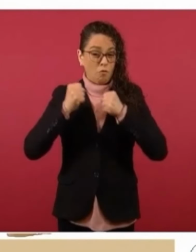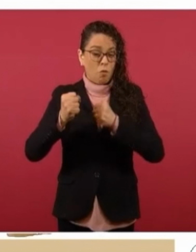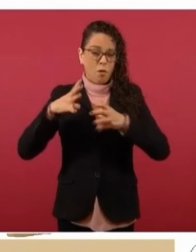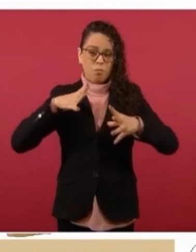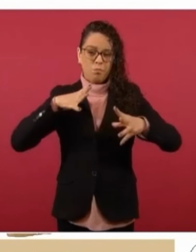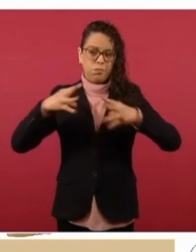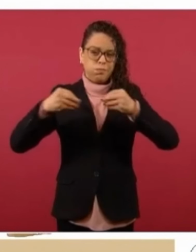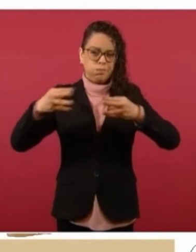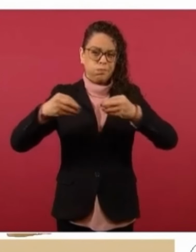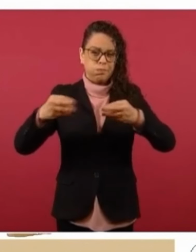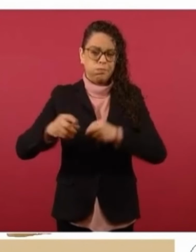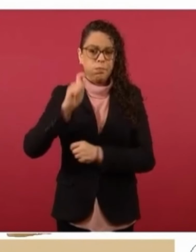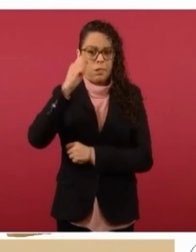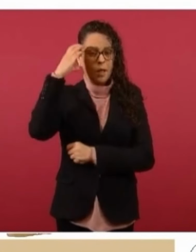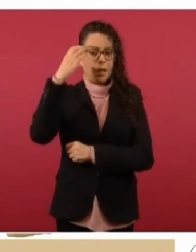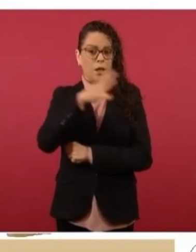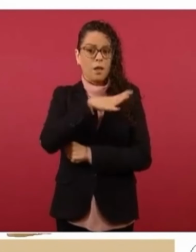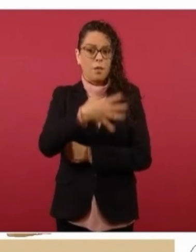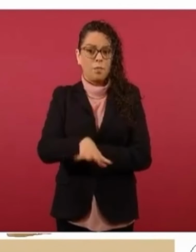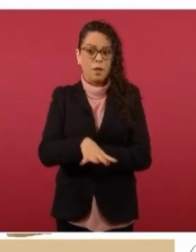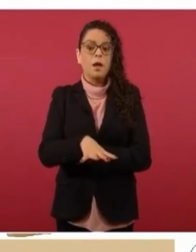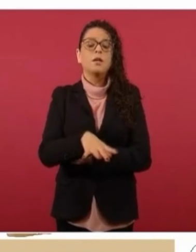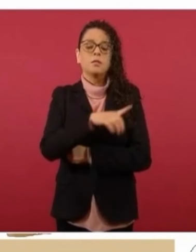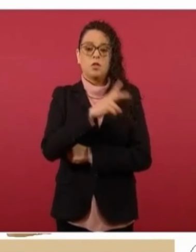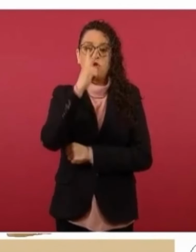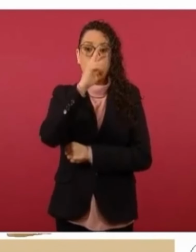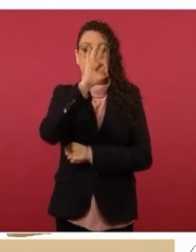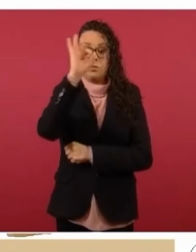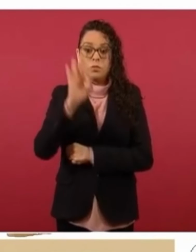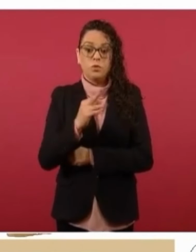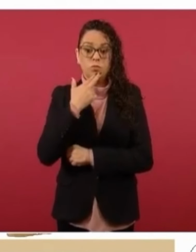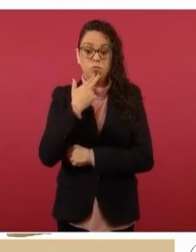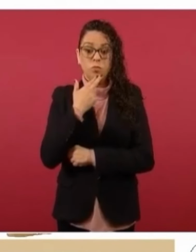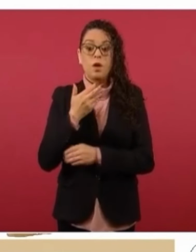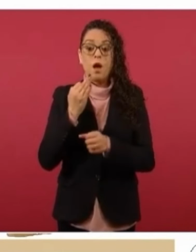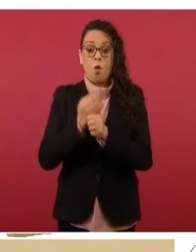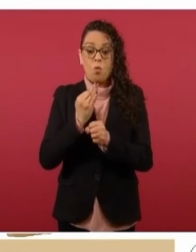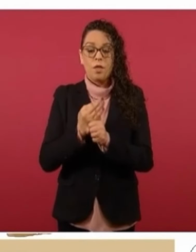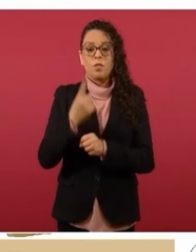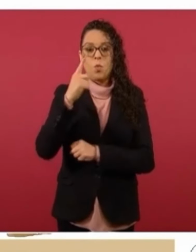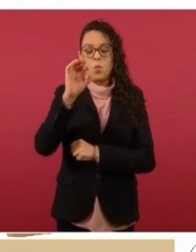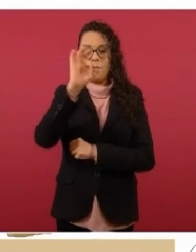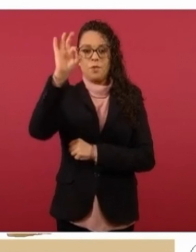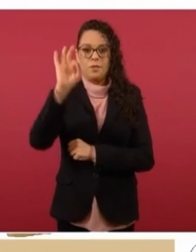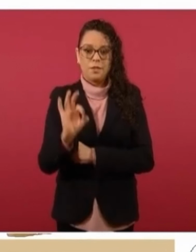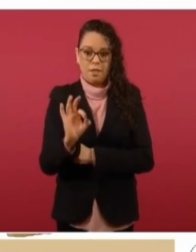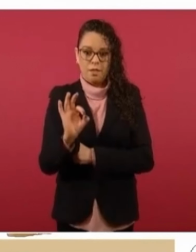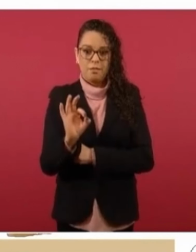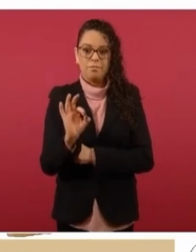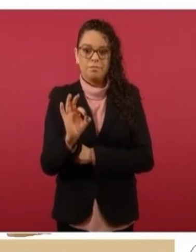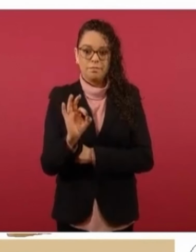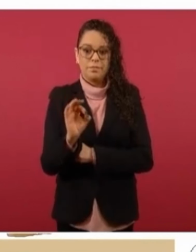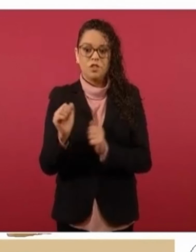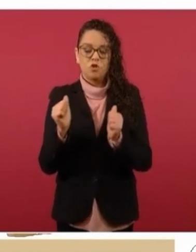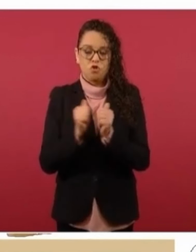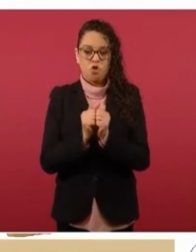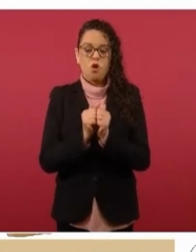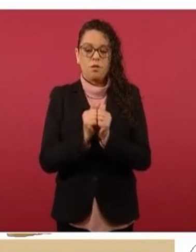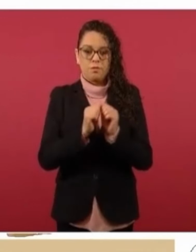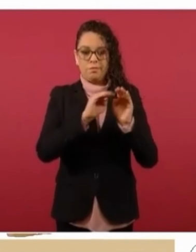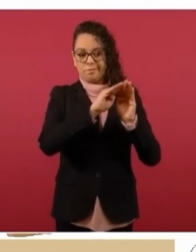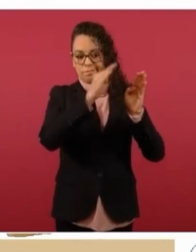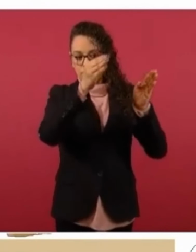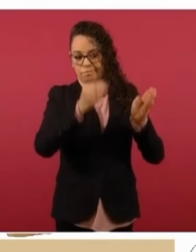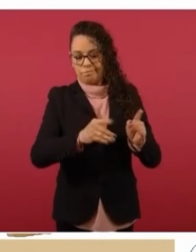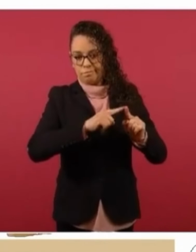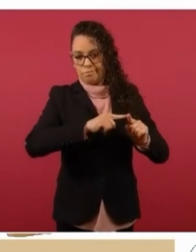ocupación de camas generales del 2% y del 1% de camas con ventilador. Tenemos